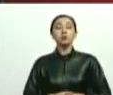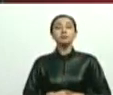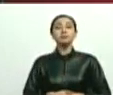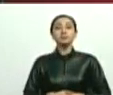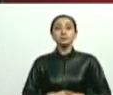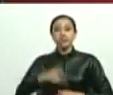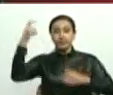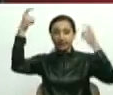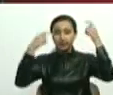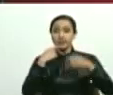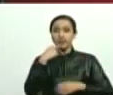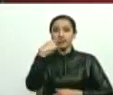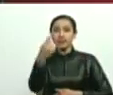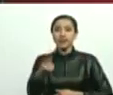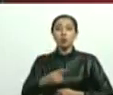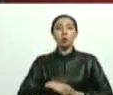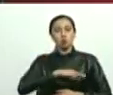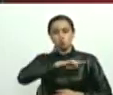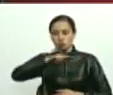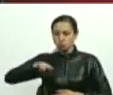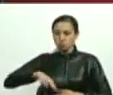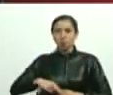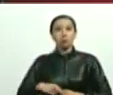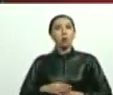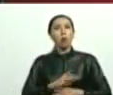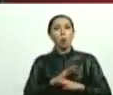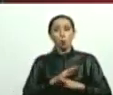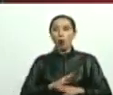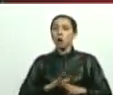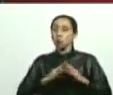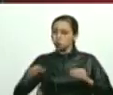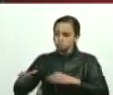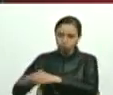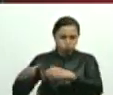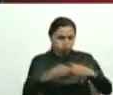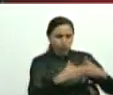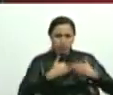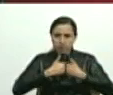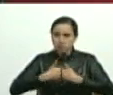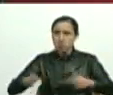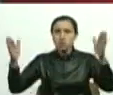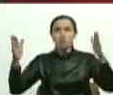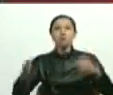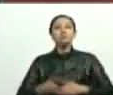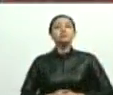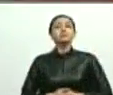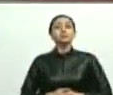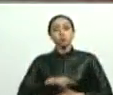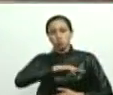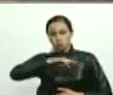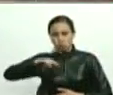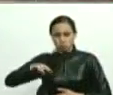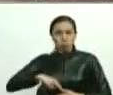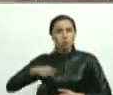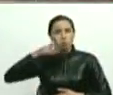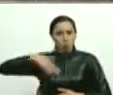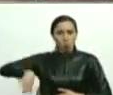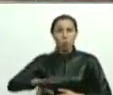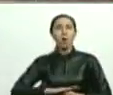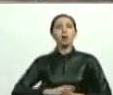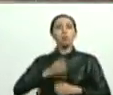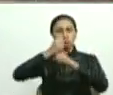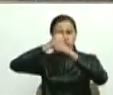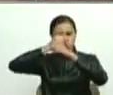nos dijo, vamos a jugárnosla con las bases, vamos a abrir las compuertas, vamos a confiar en el pueblo, vamos a